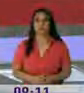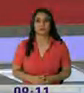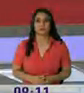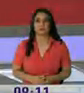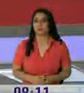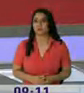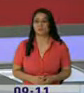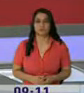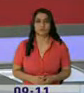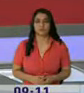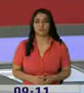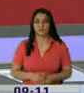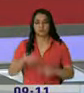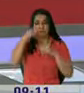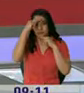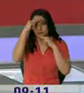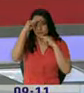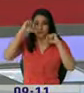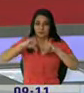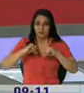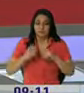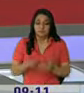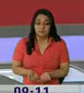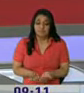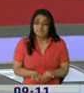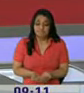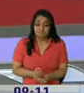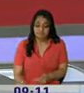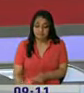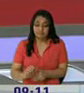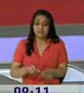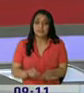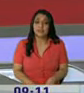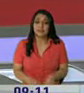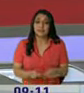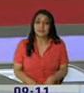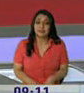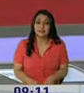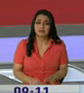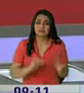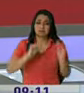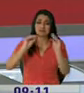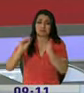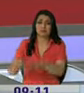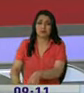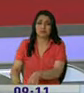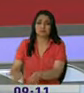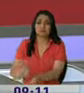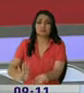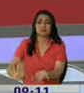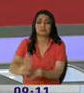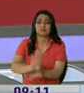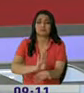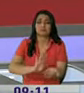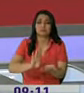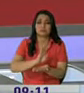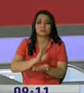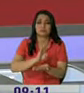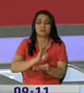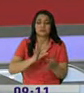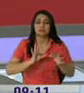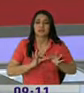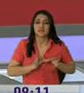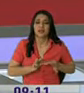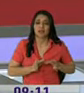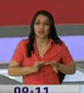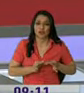Terrible esta noticia. Un feto de aproximadamente 6 meses de gestación fue encontrado en el barrio Marianitas de Calderón. El pequeño ser